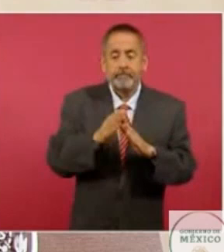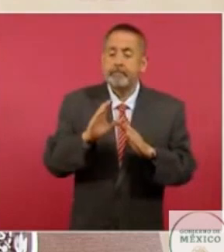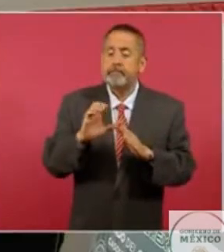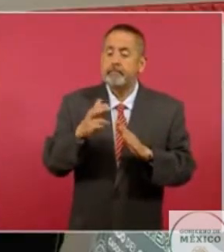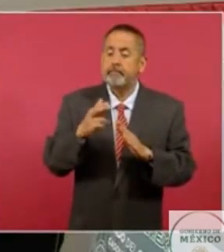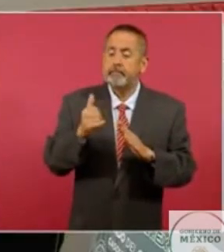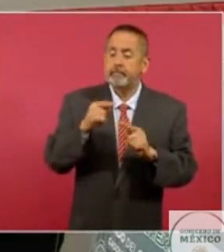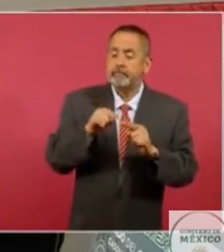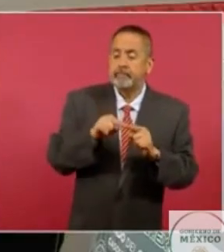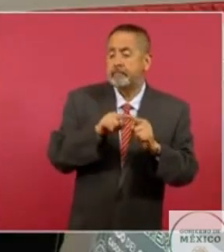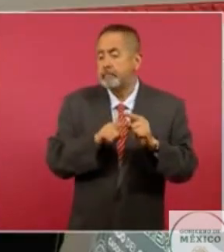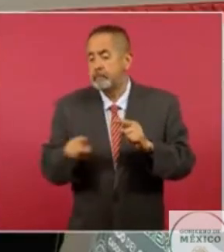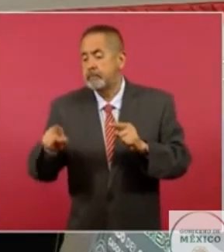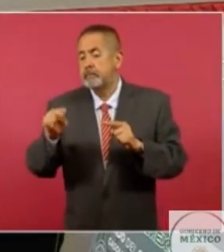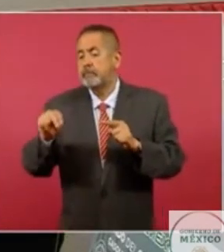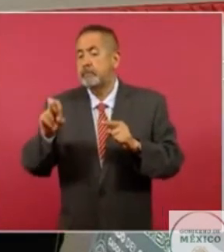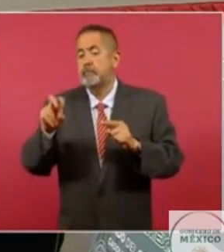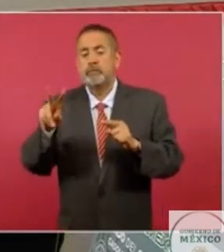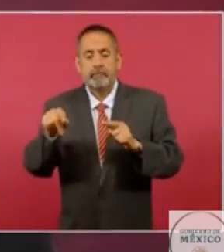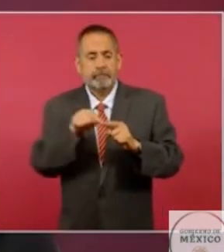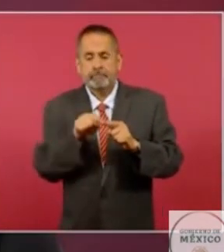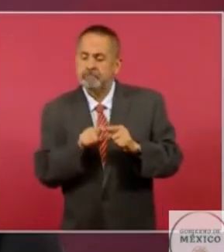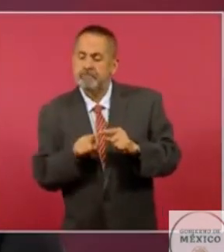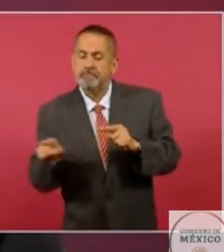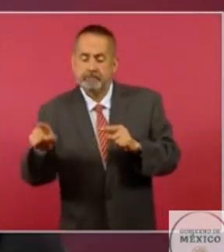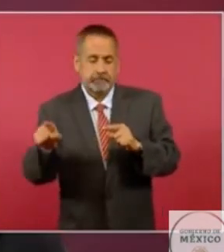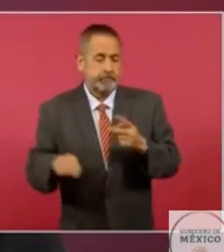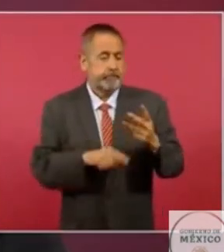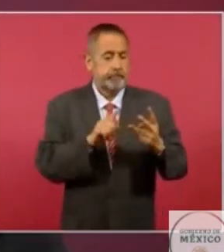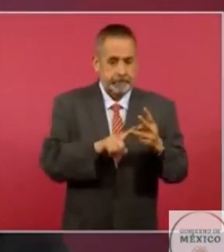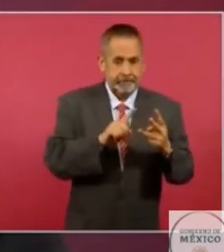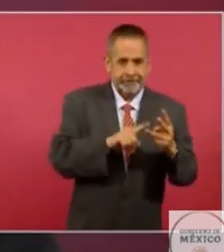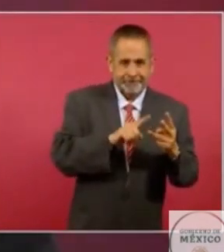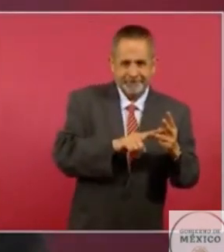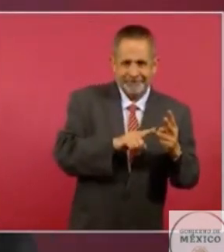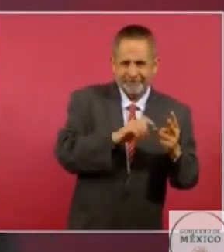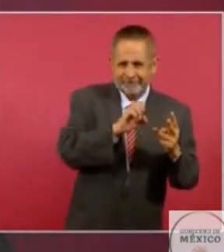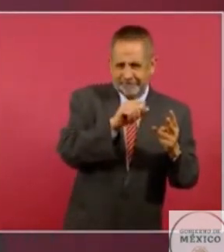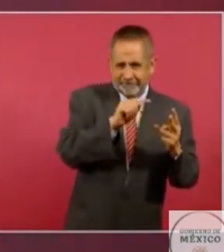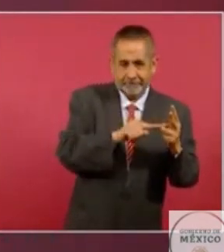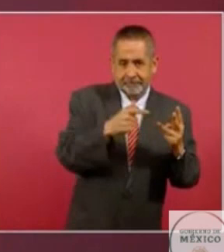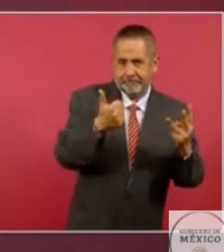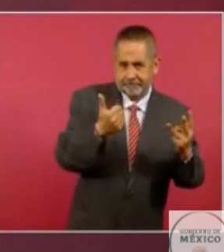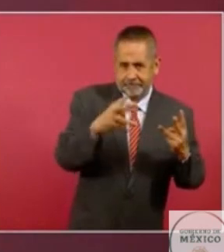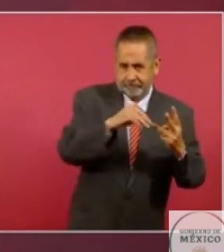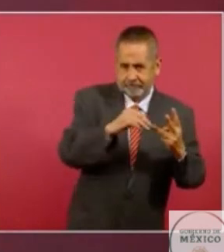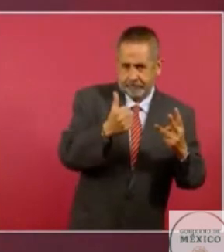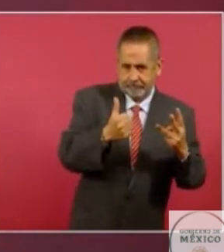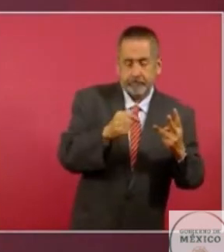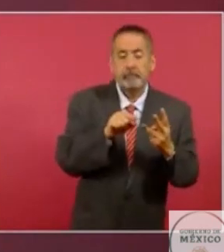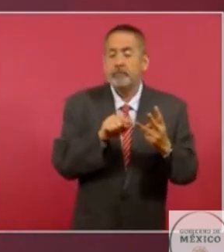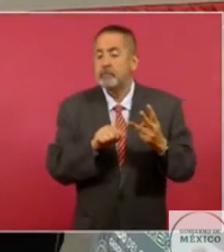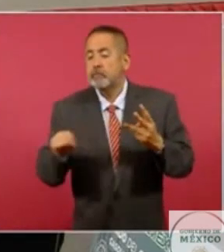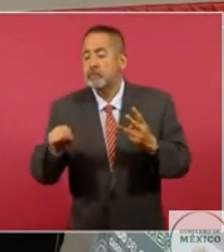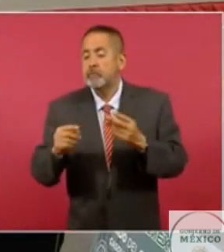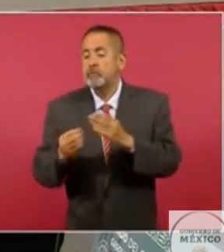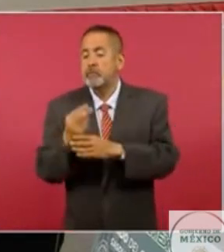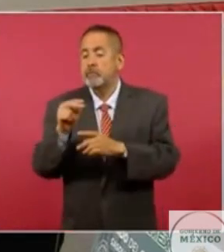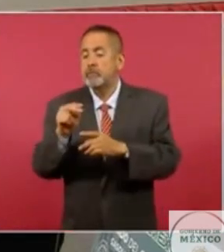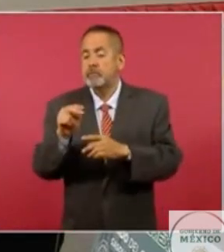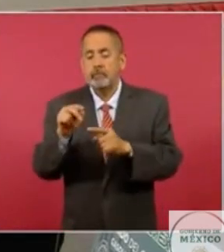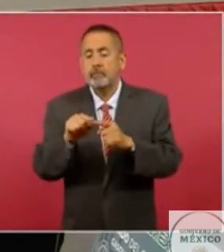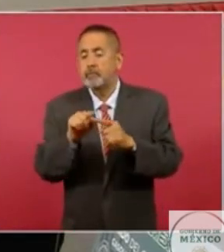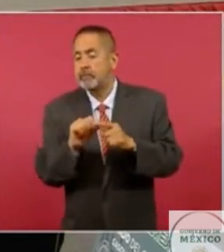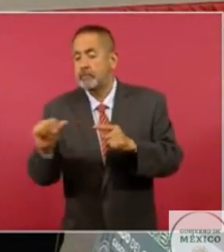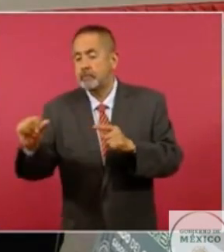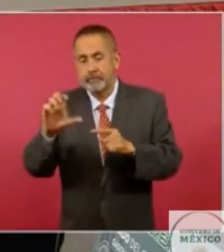y Nuevo Xcal. El paquete SET 3, 6 obras entre Nuevo Xcal y el aeropuerto